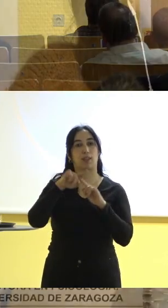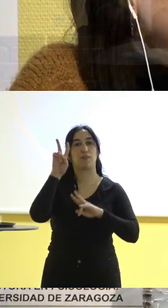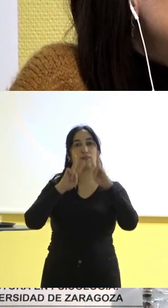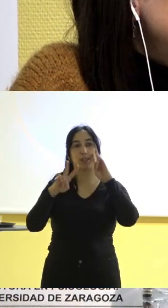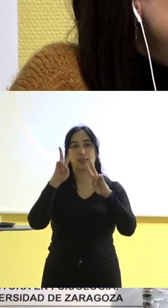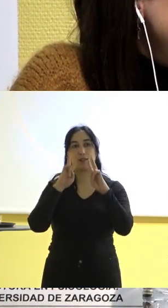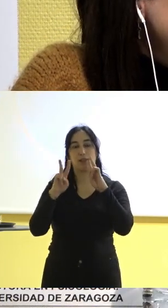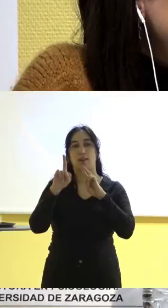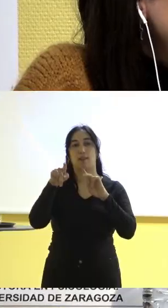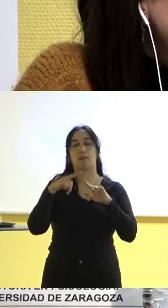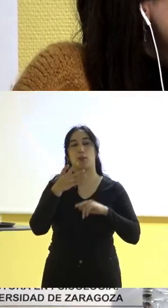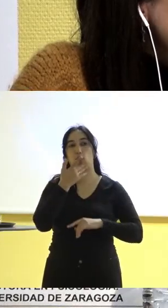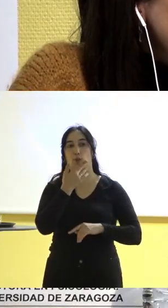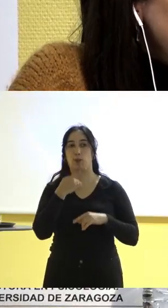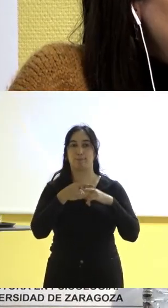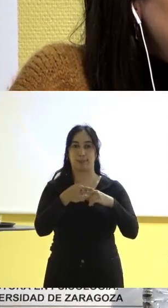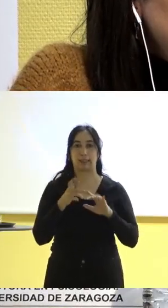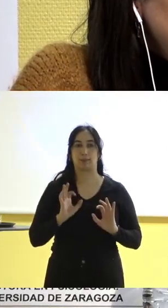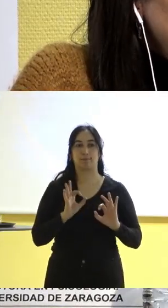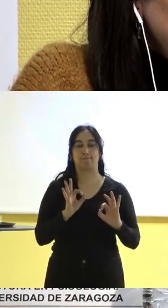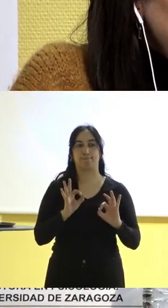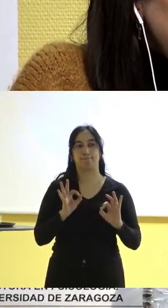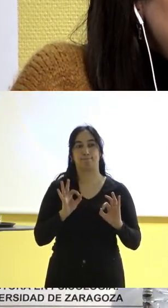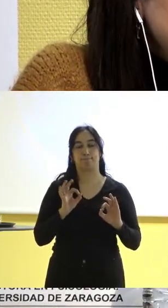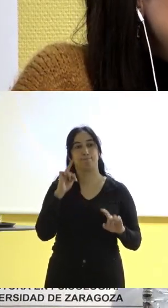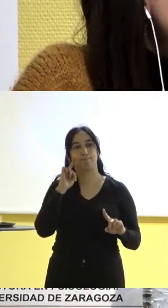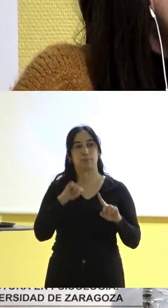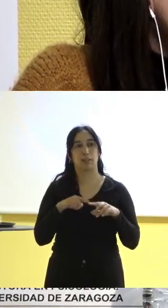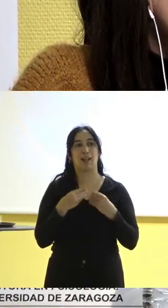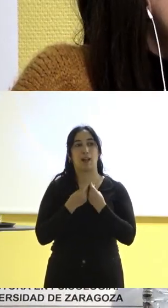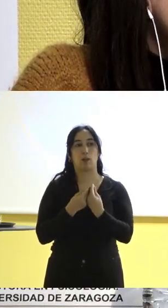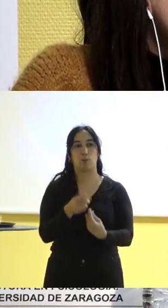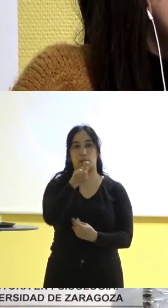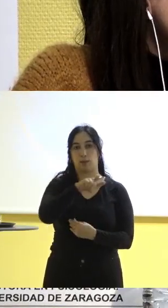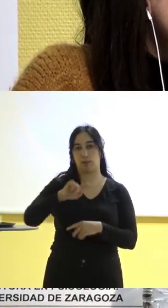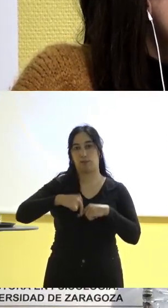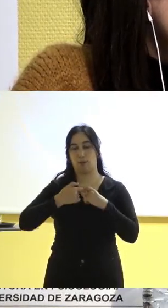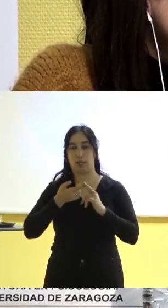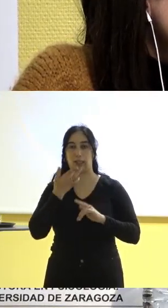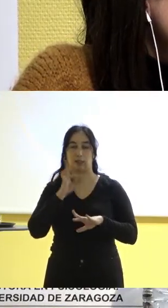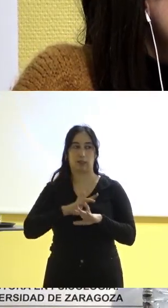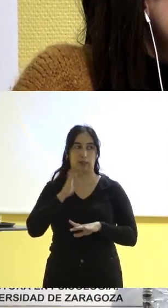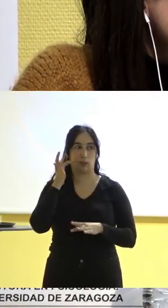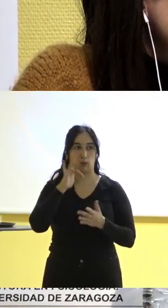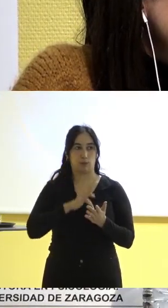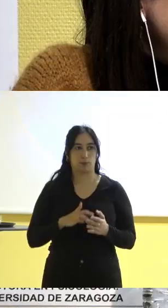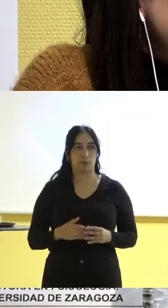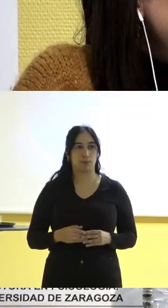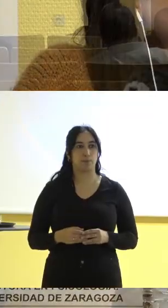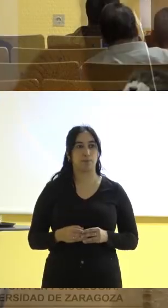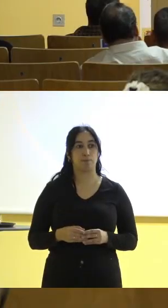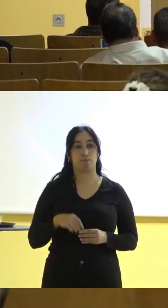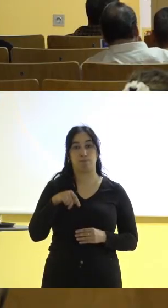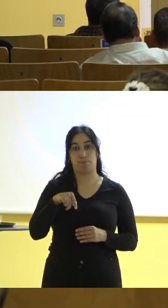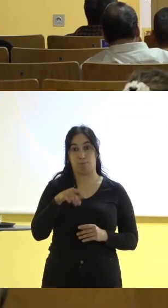visibilidad, compartir conocimiento y especialmente para acompañar a las personas y familias que conviven con enfermedades raras. En